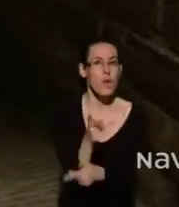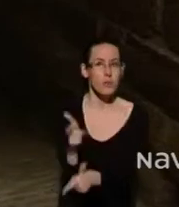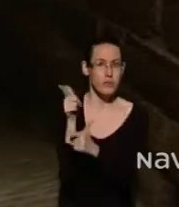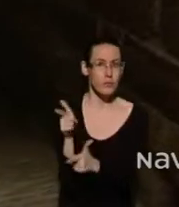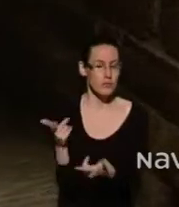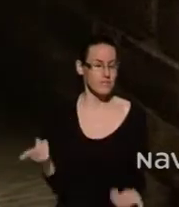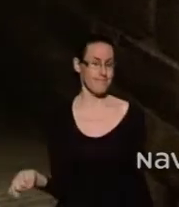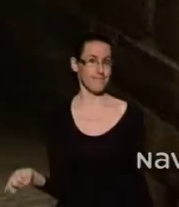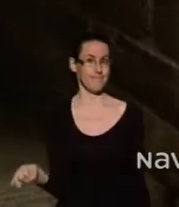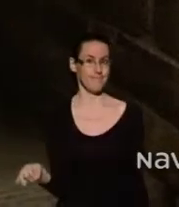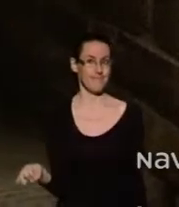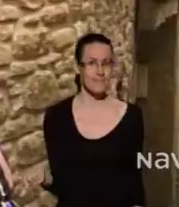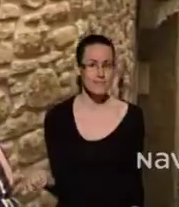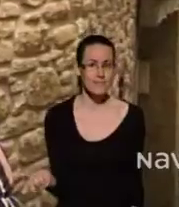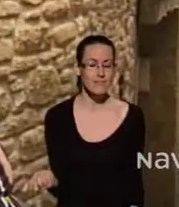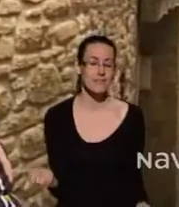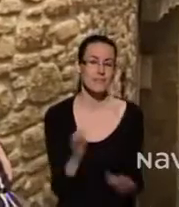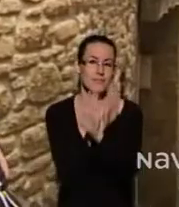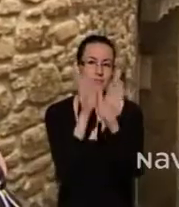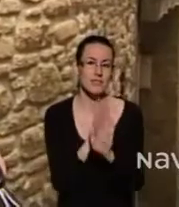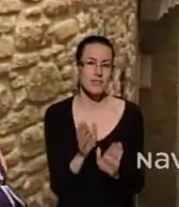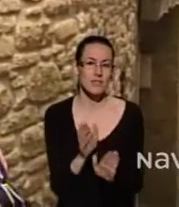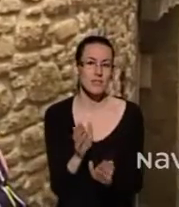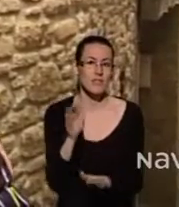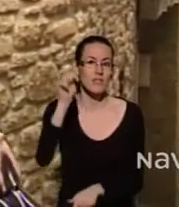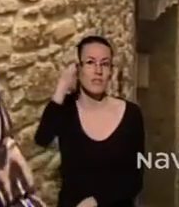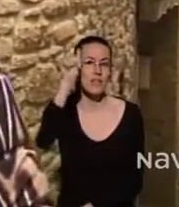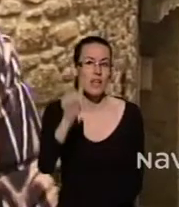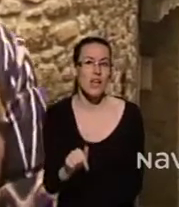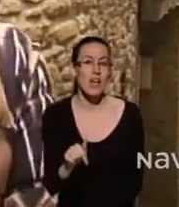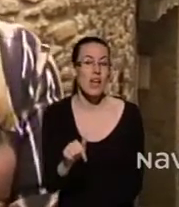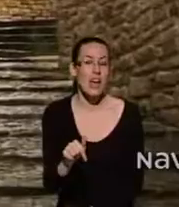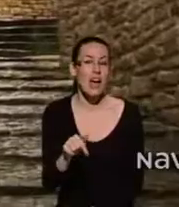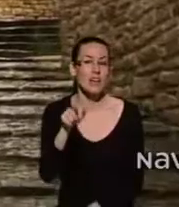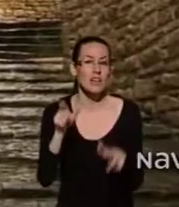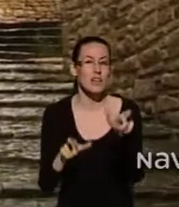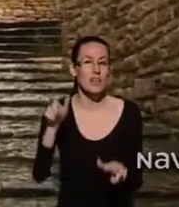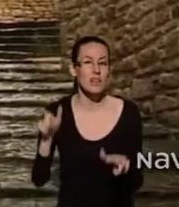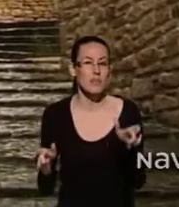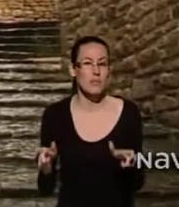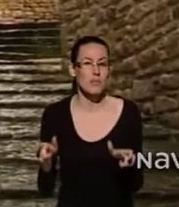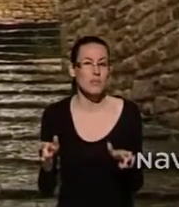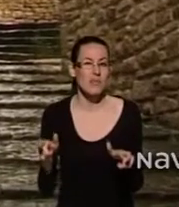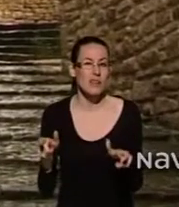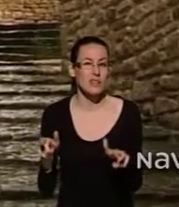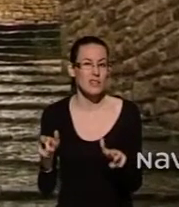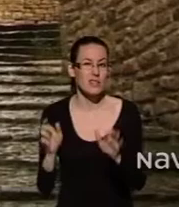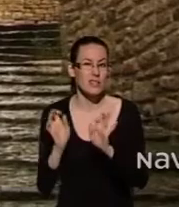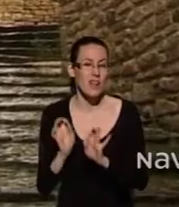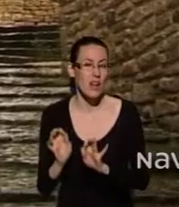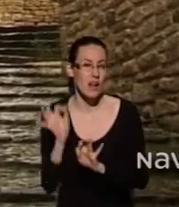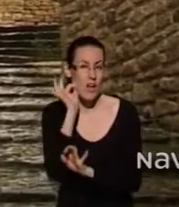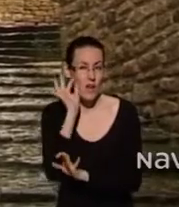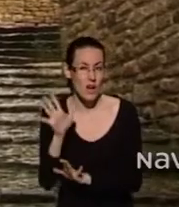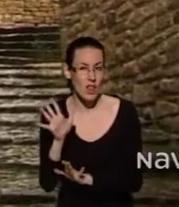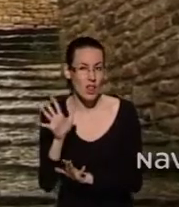Bueno, dejaron un batallón de 800 polacos recolectando el dinero. La gente estaba pasando verdaderamente hambre. Entonces, ¿qué pasó?